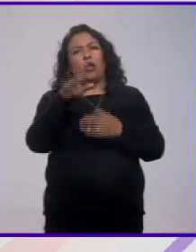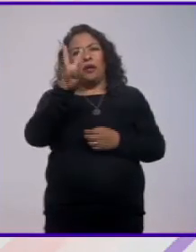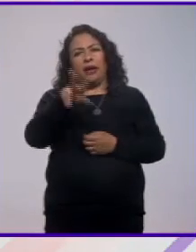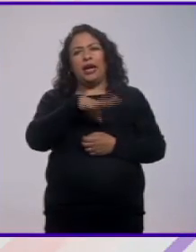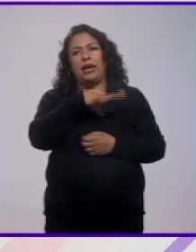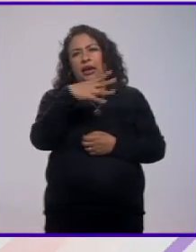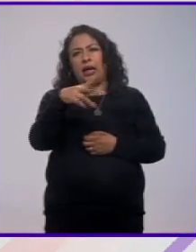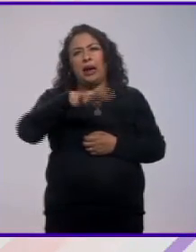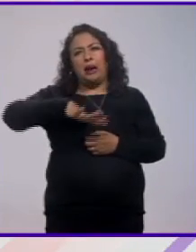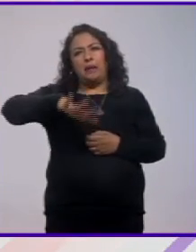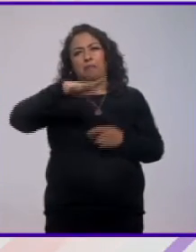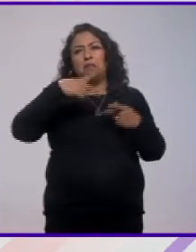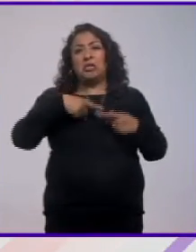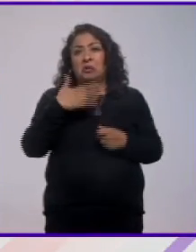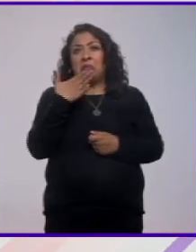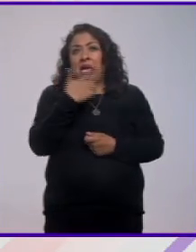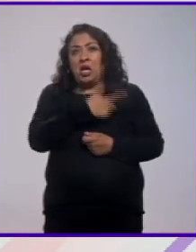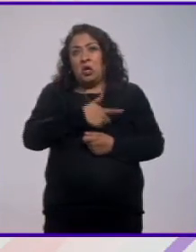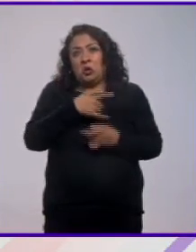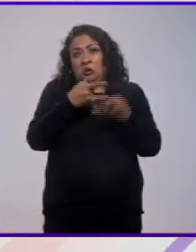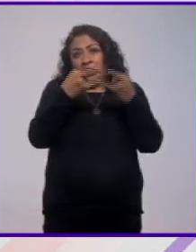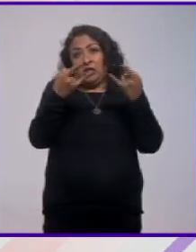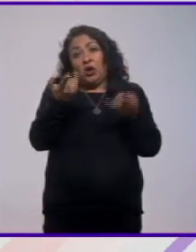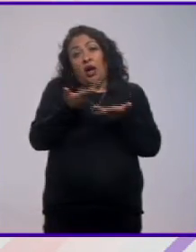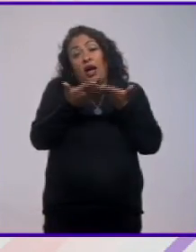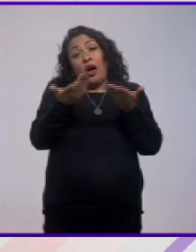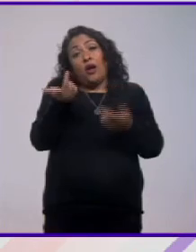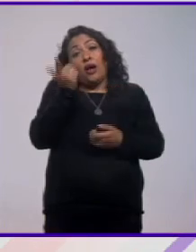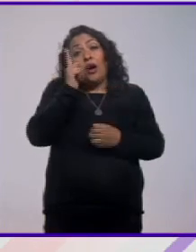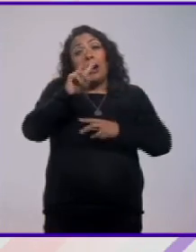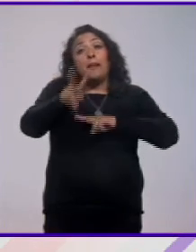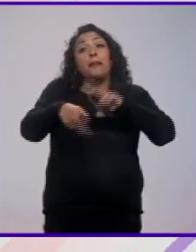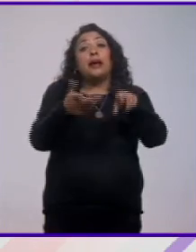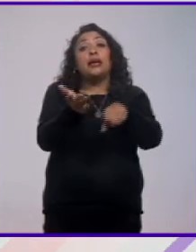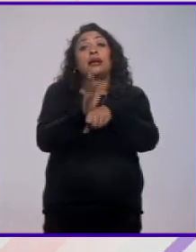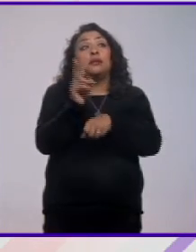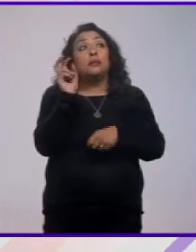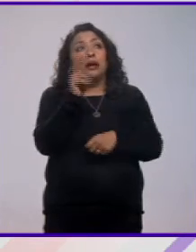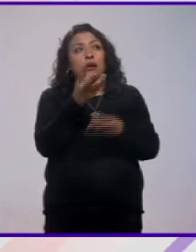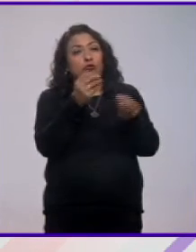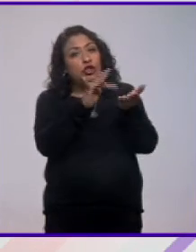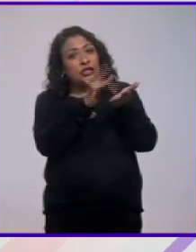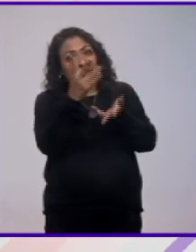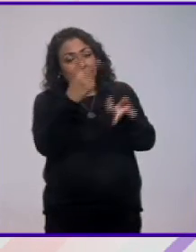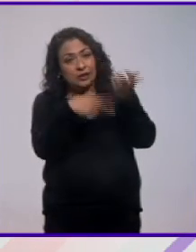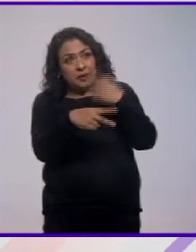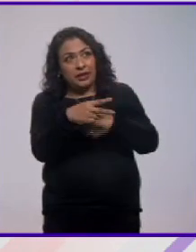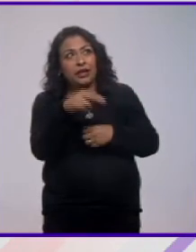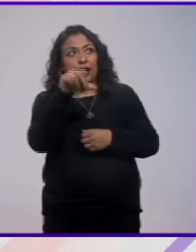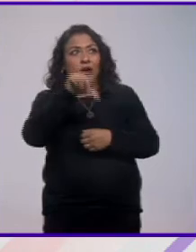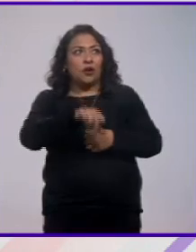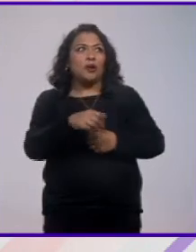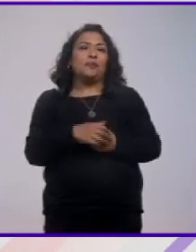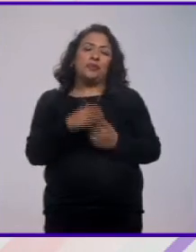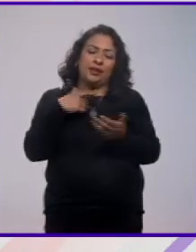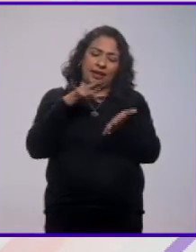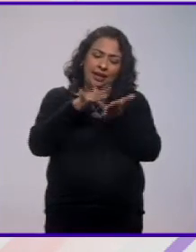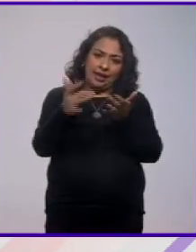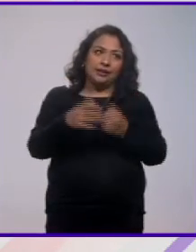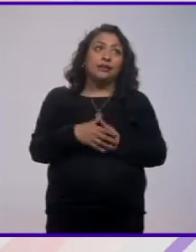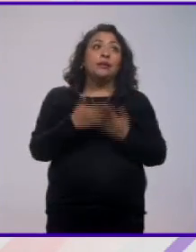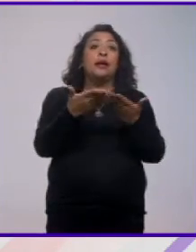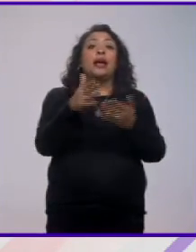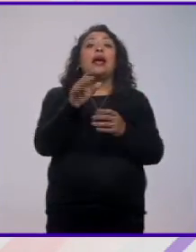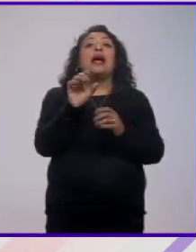bien esta historia y ahora esperemos que vayan al cine a verla. Muchísimas gracias, Lucía, por estar con nosotros aquí esta noche. No, gracias a ti por